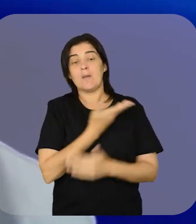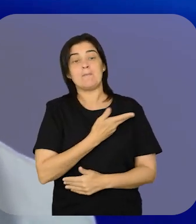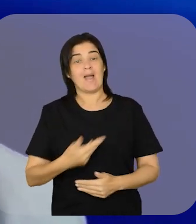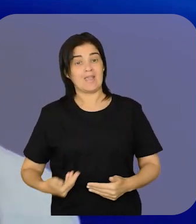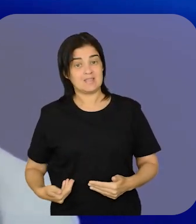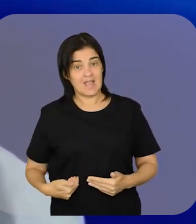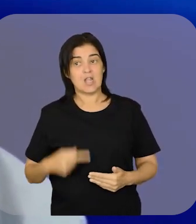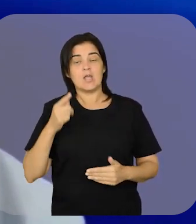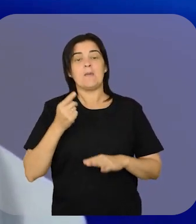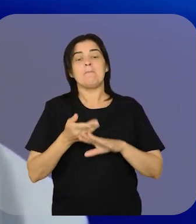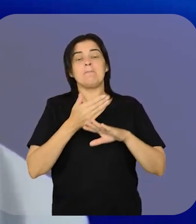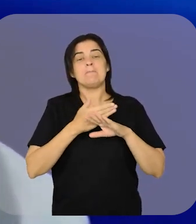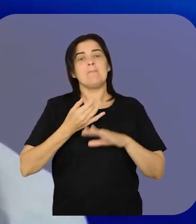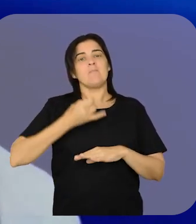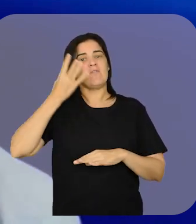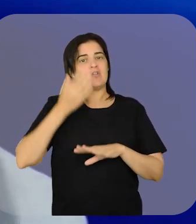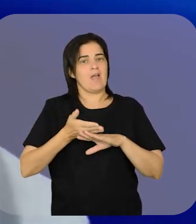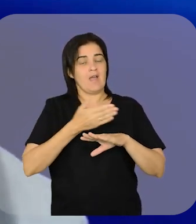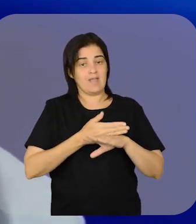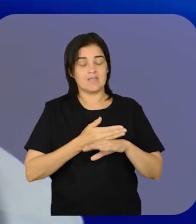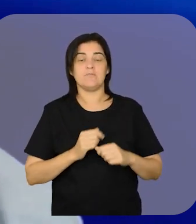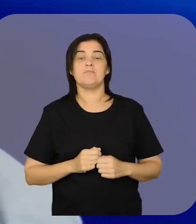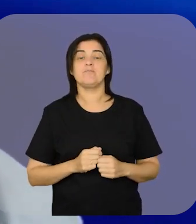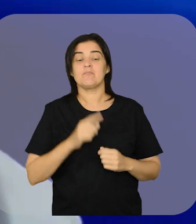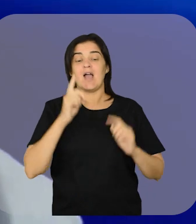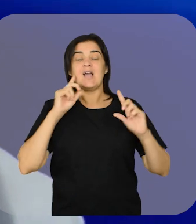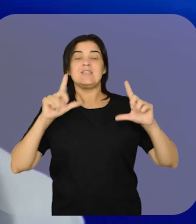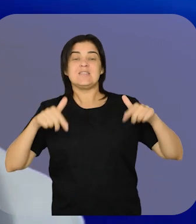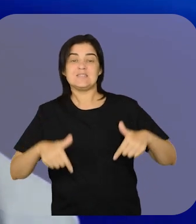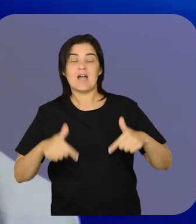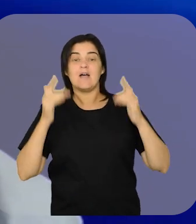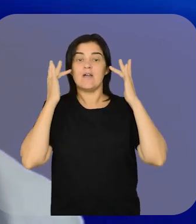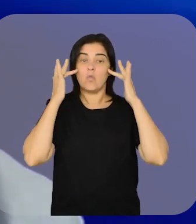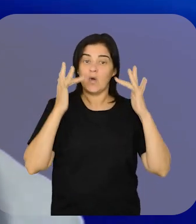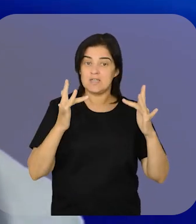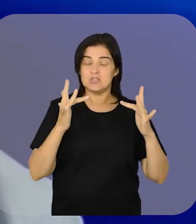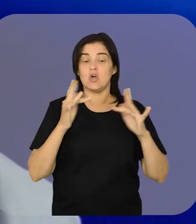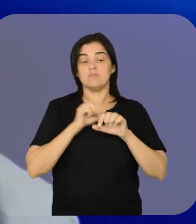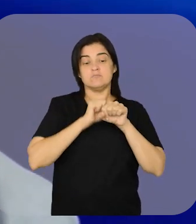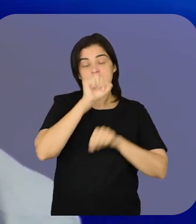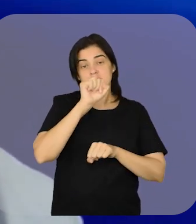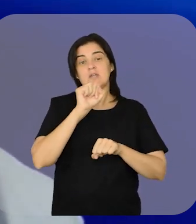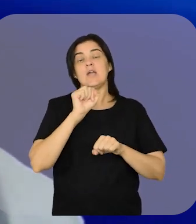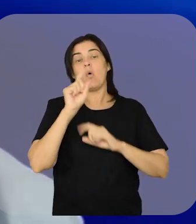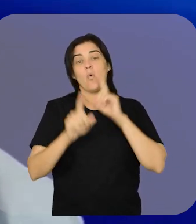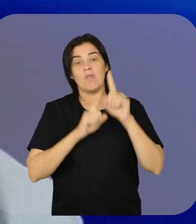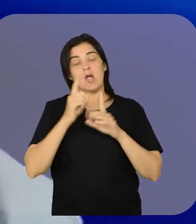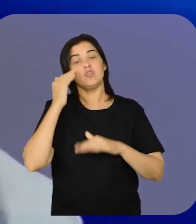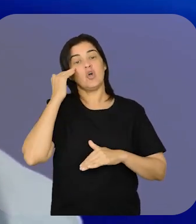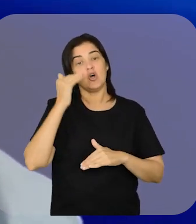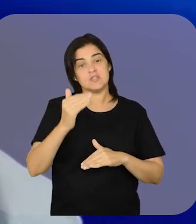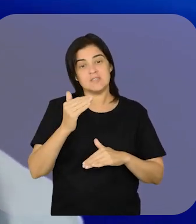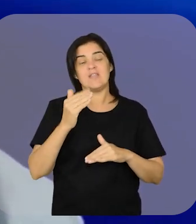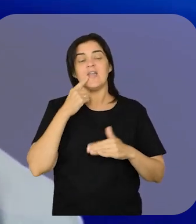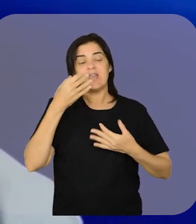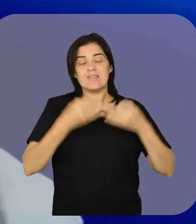prácticas preprofesionales. Elisa Piani es licenciada en educación, egresada de UDELAR, docente de la especialidad